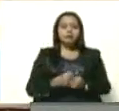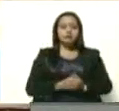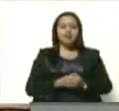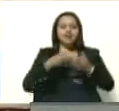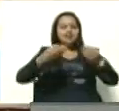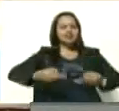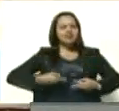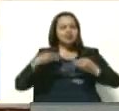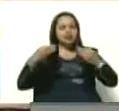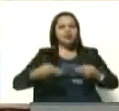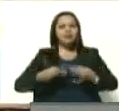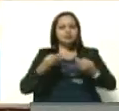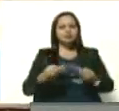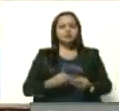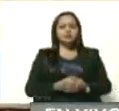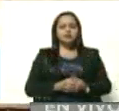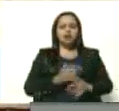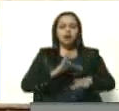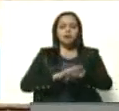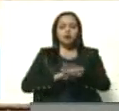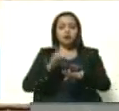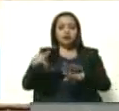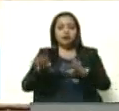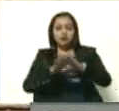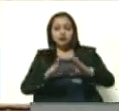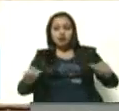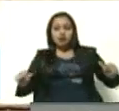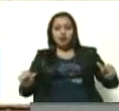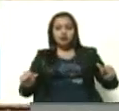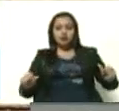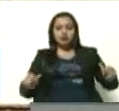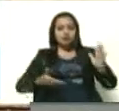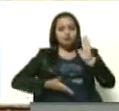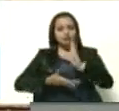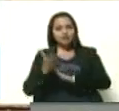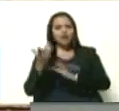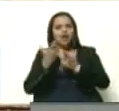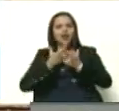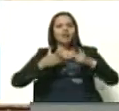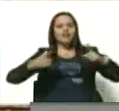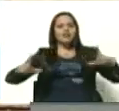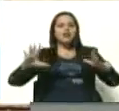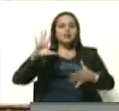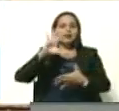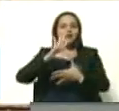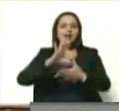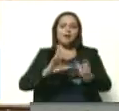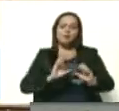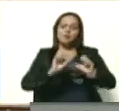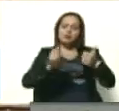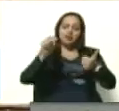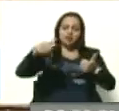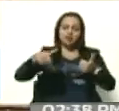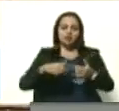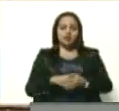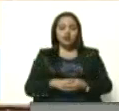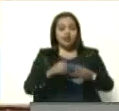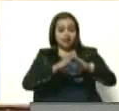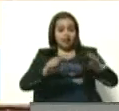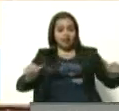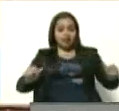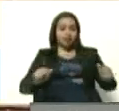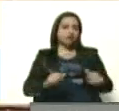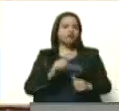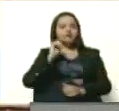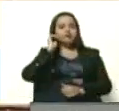obligados, porque de esta tierra salió la libertad americana y porque a esta tierra Hugo Chávez